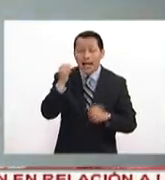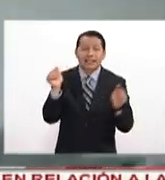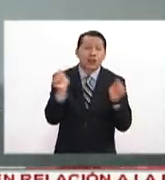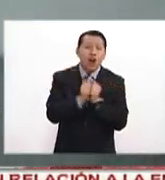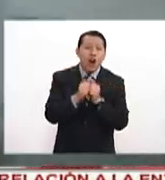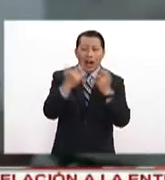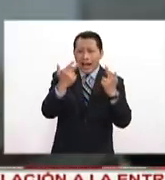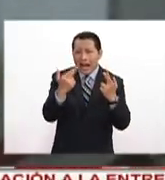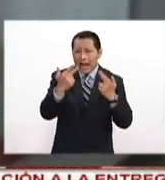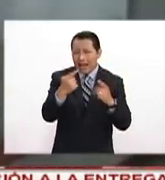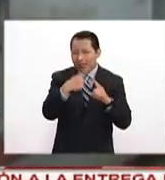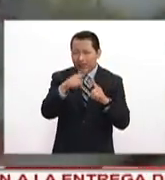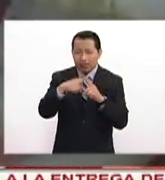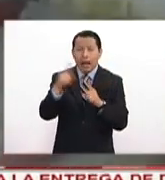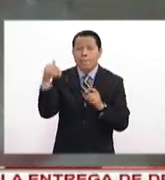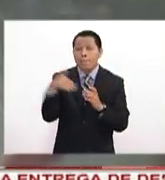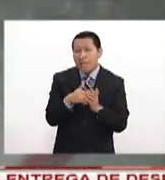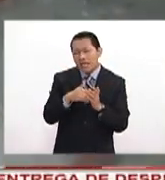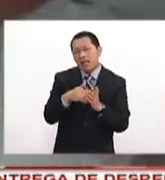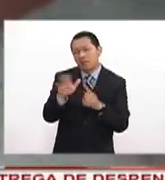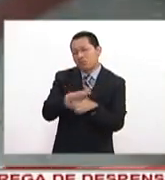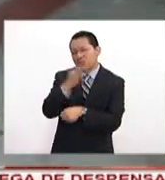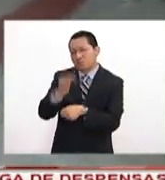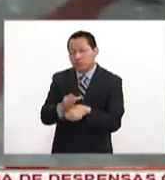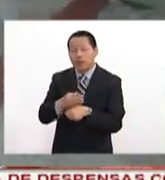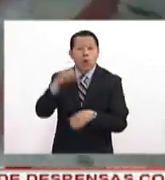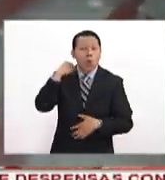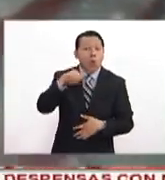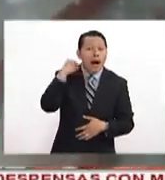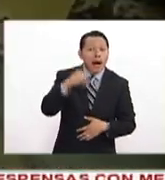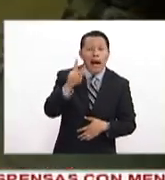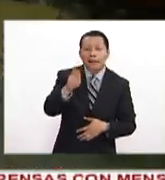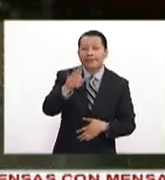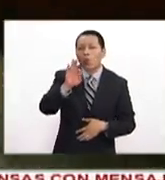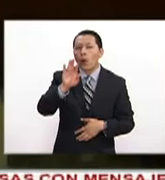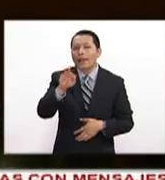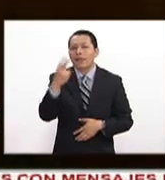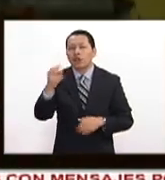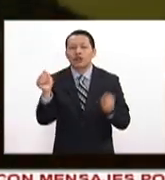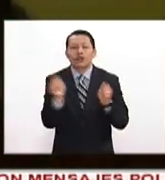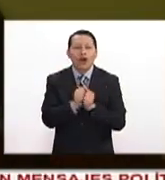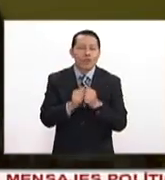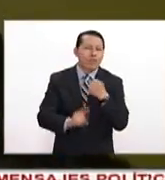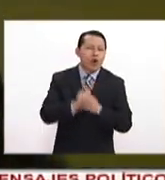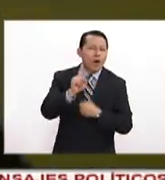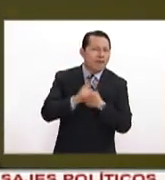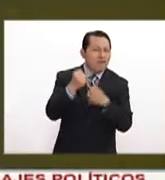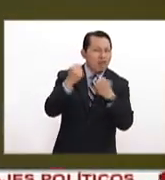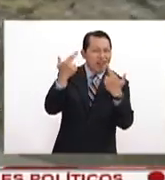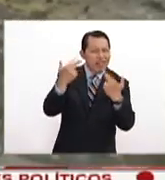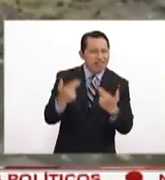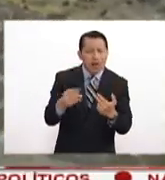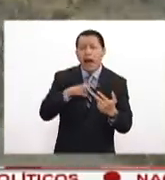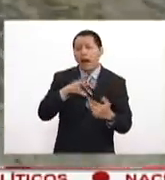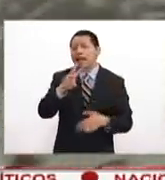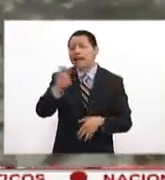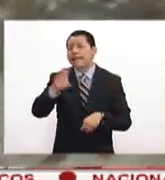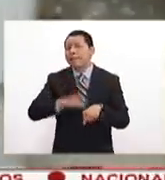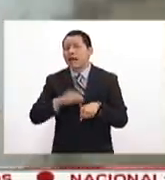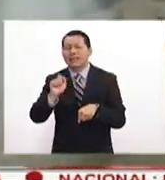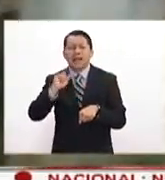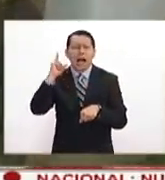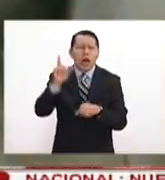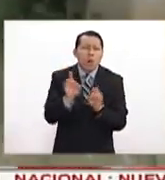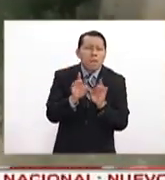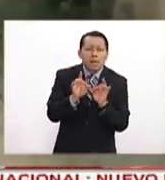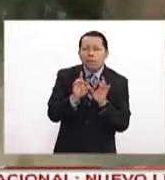daños mayores y 1,000 con afectaciones menores, mientras que en Oaxaca son 42 con problemas mayores y más de 300 con algún tipo